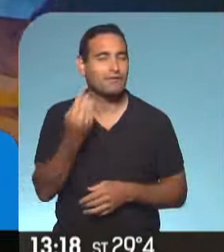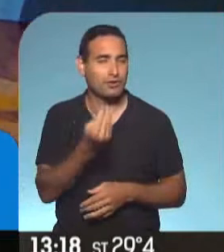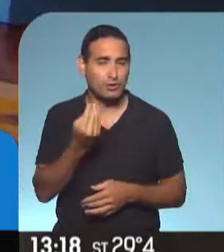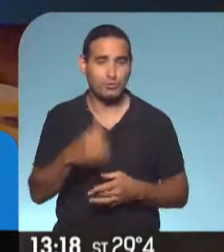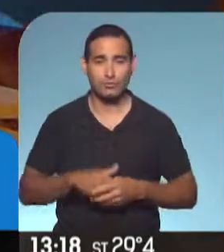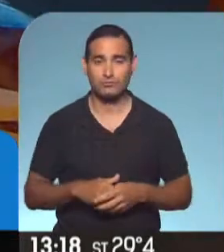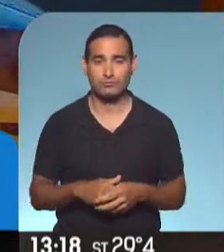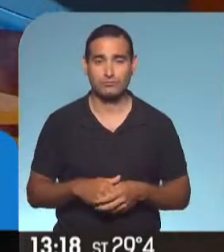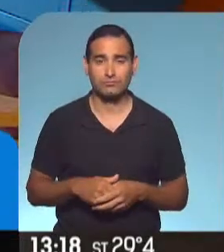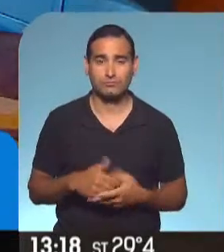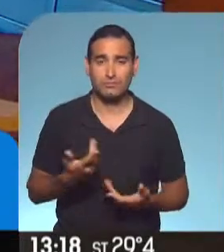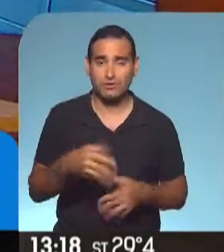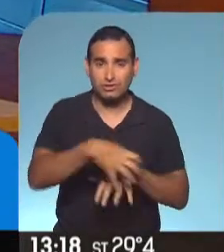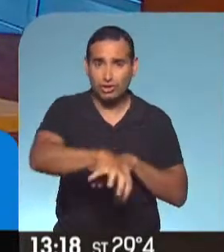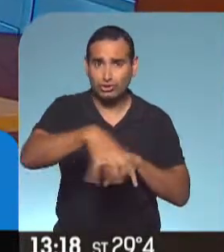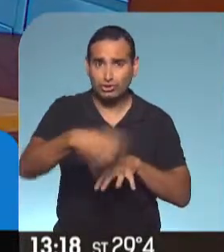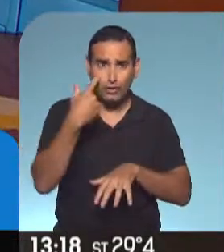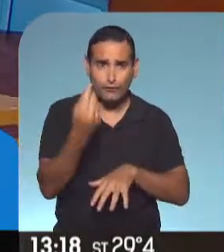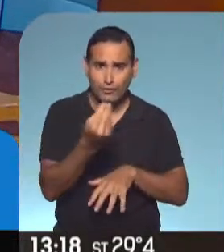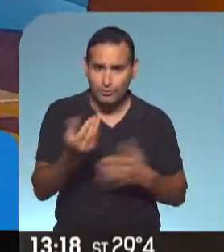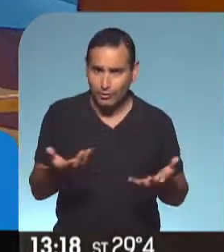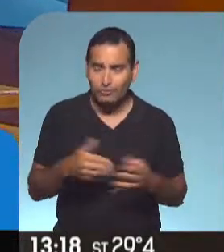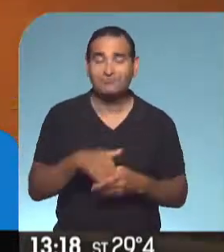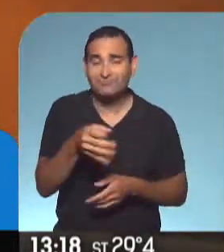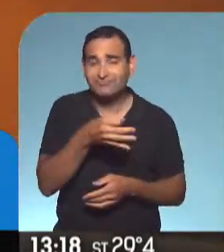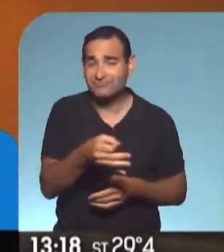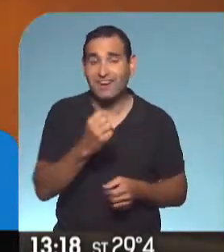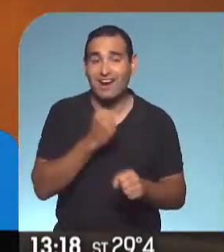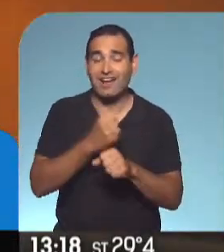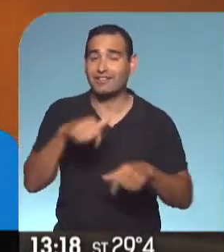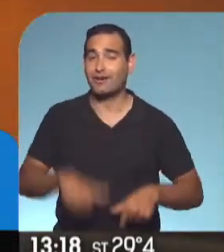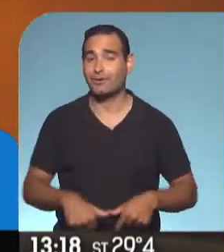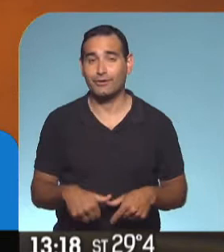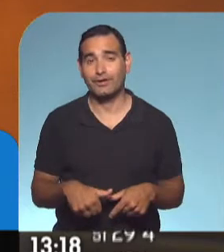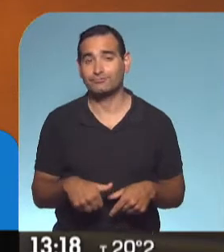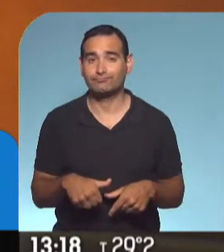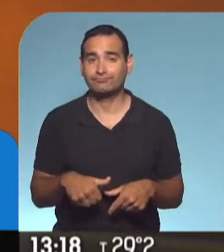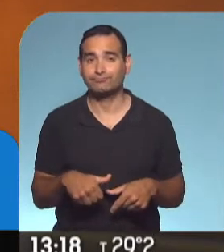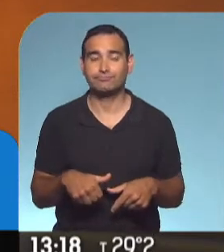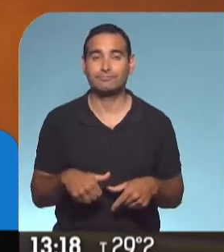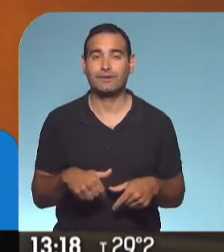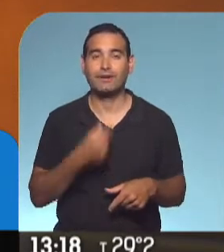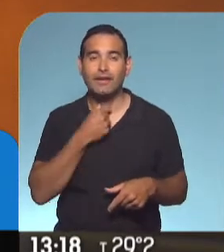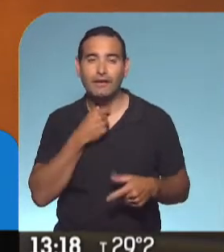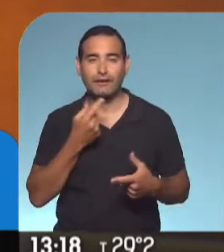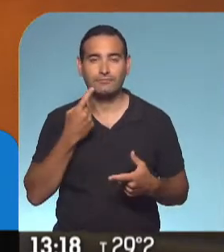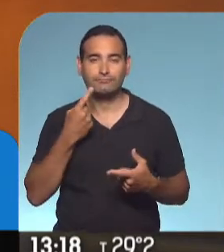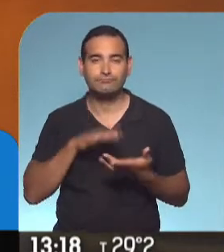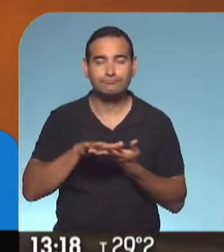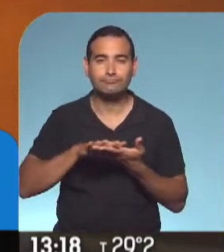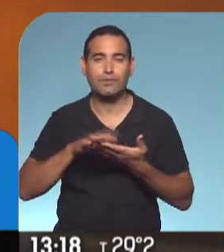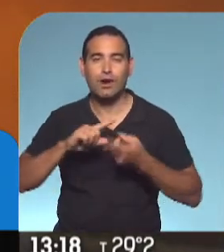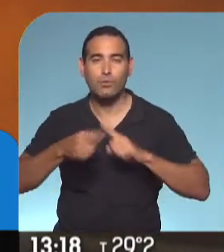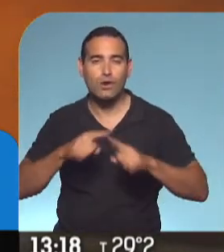en todos los claros y el problema es que lo que se ha hecho hasta ahora estos intentos hacer acuerdos con el